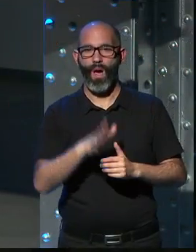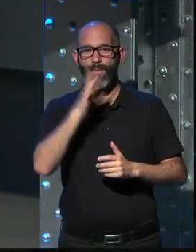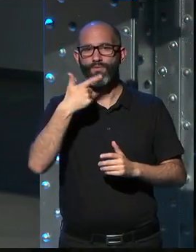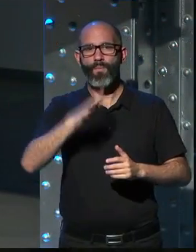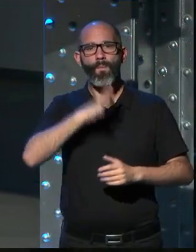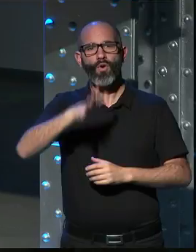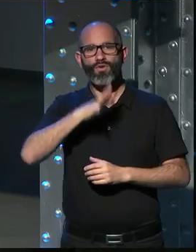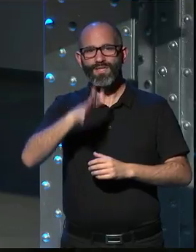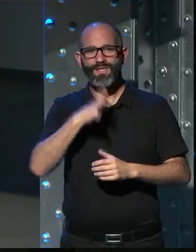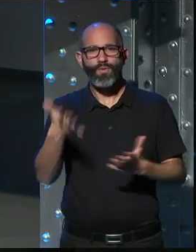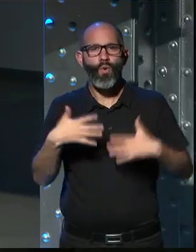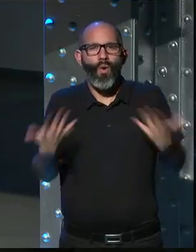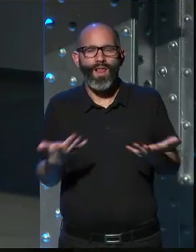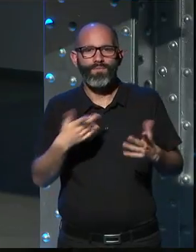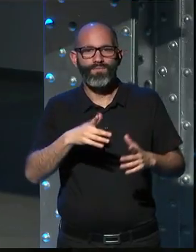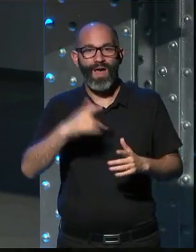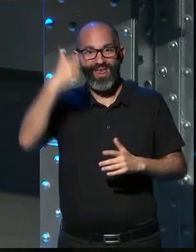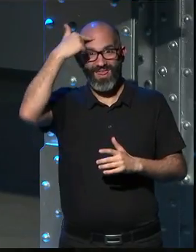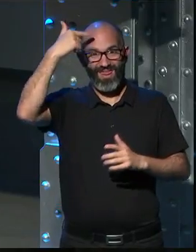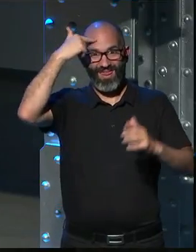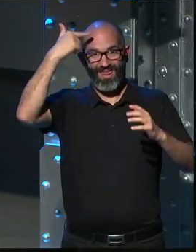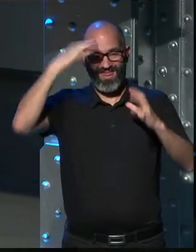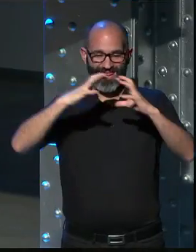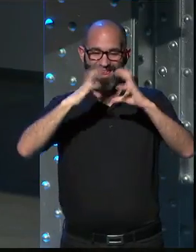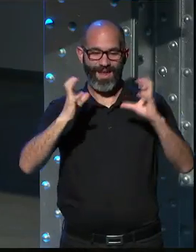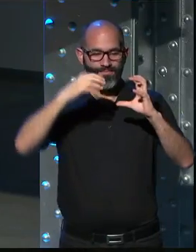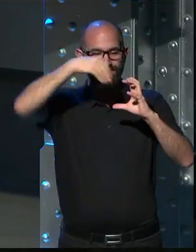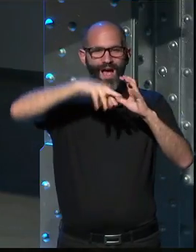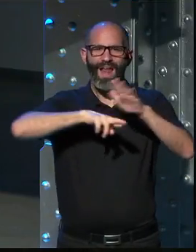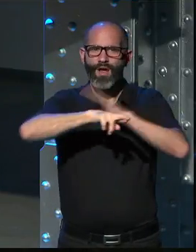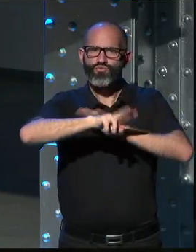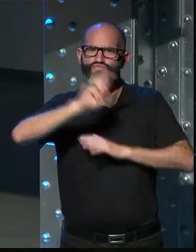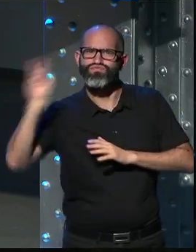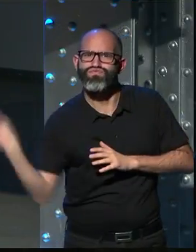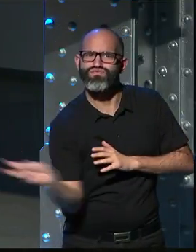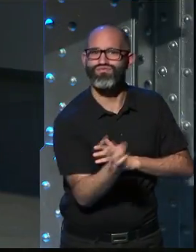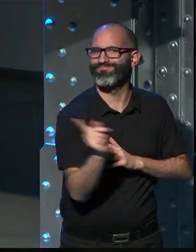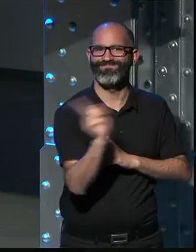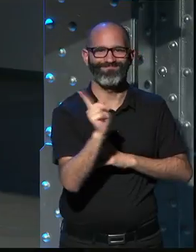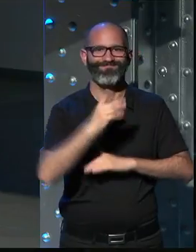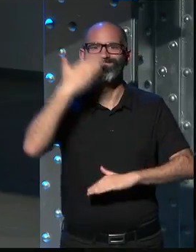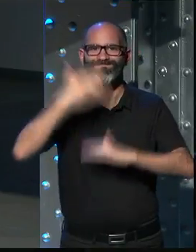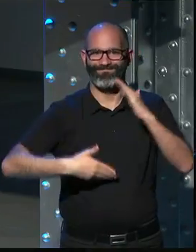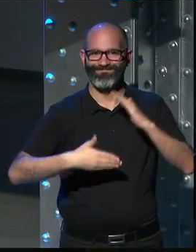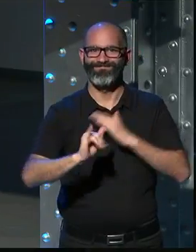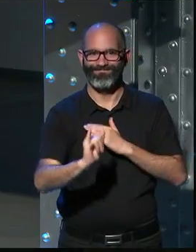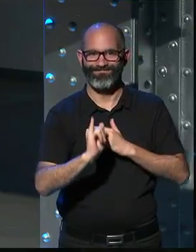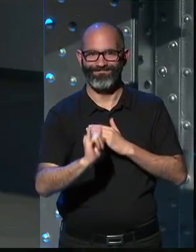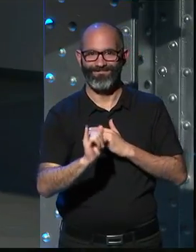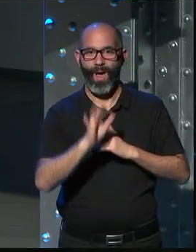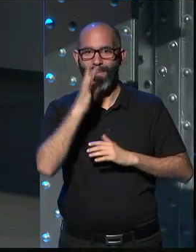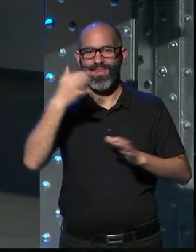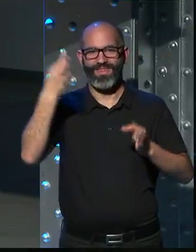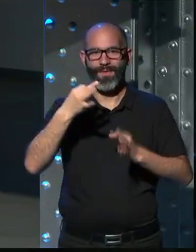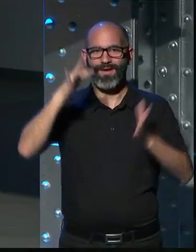es que nuestro cerebro cuenta con recursos neurales limitados. Es decir, el cerebro tiene que tener un cierto tamaño para